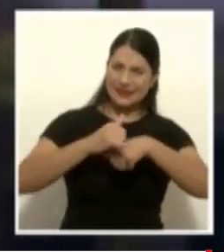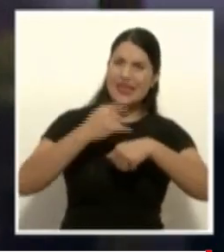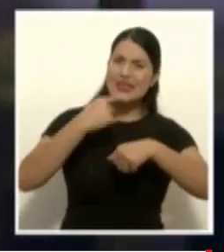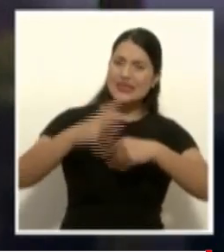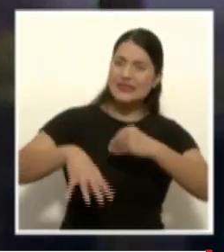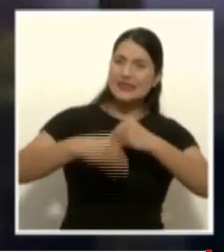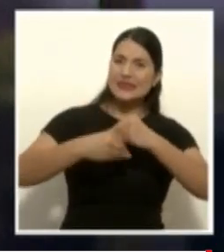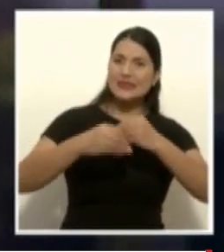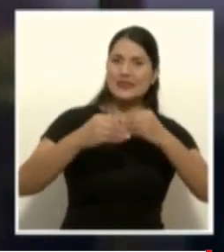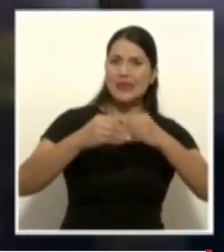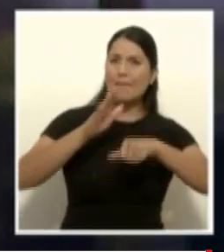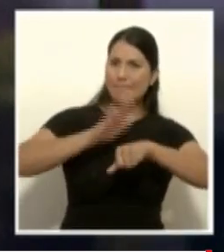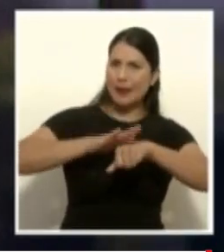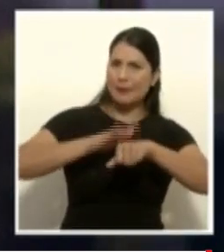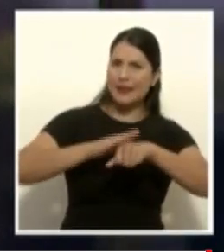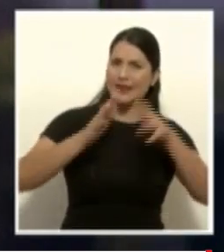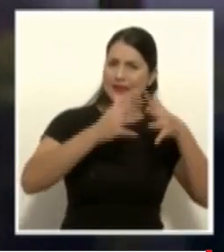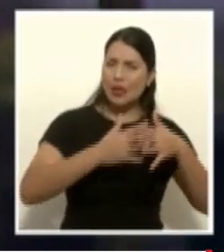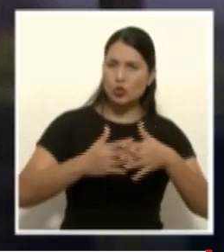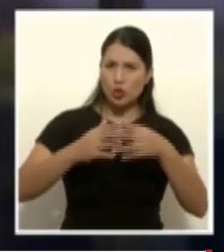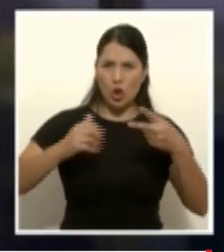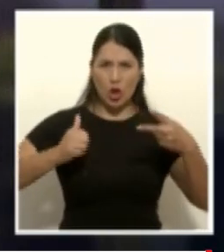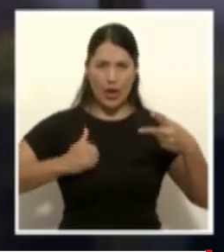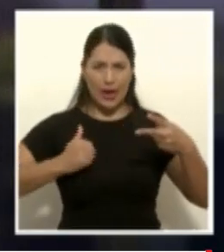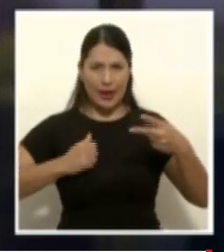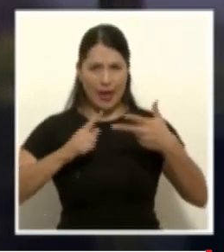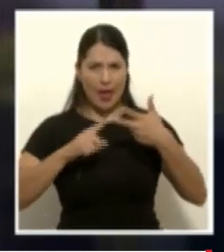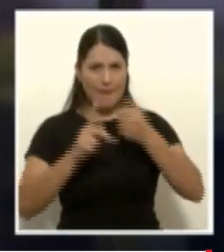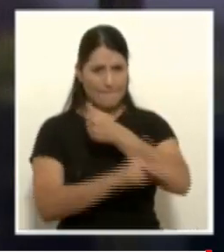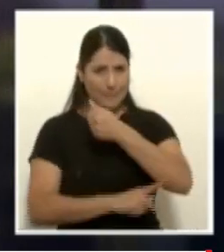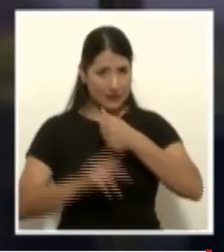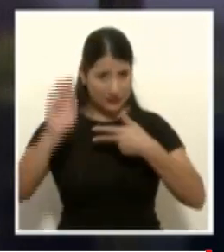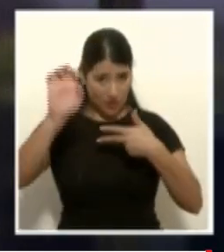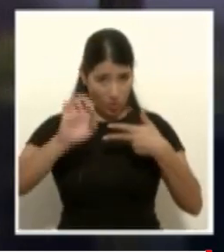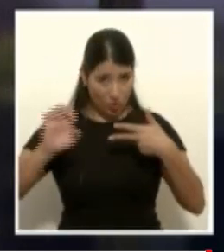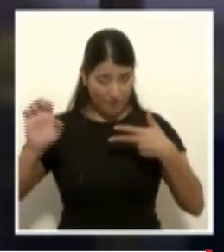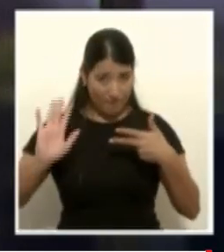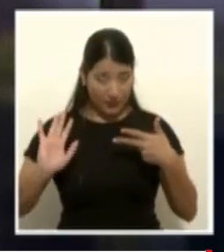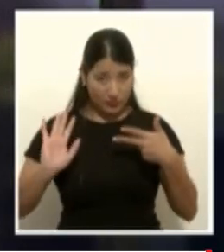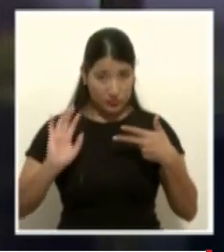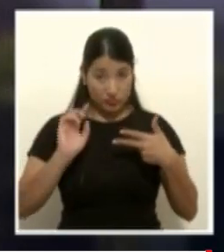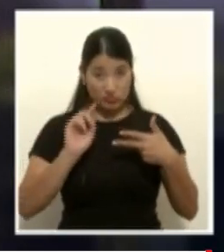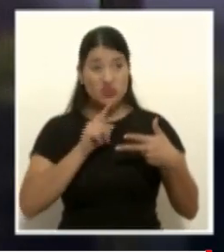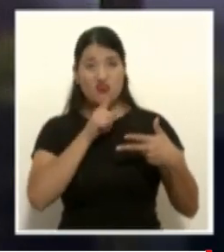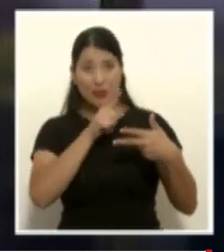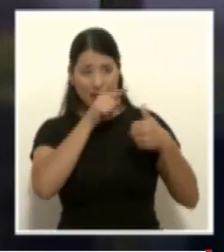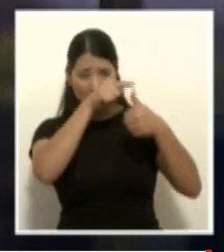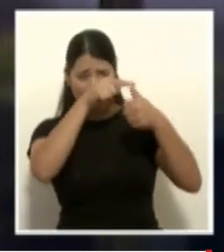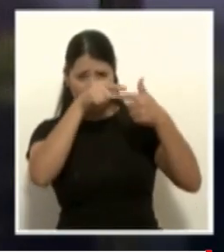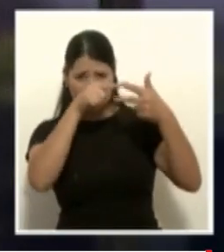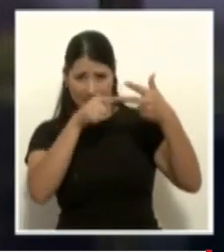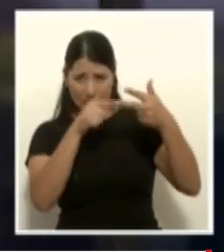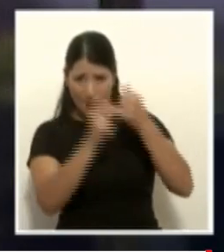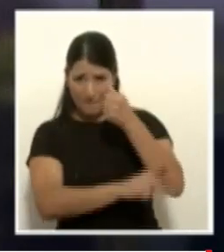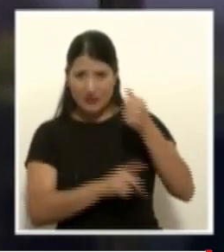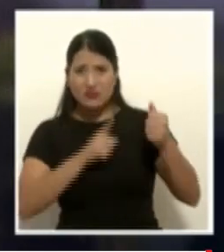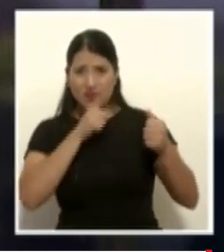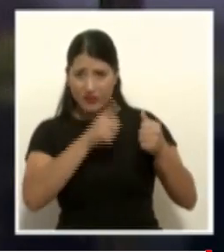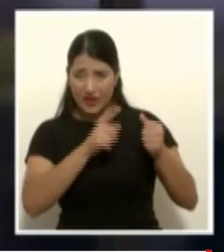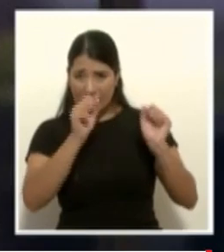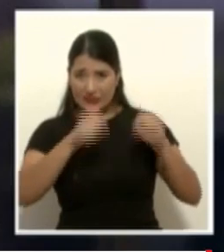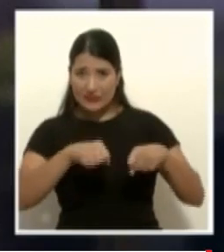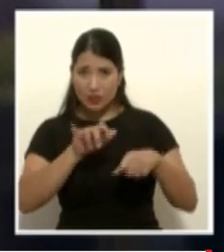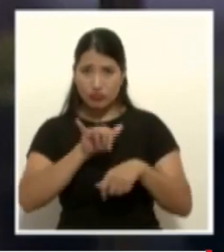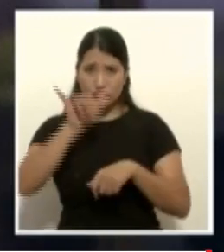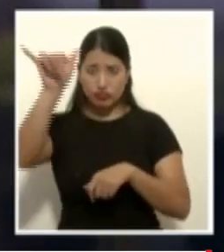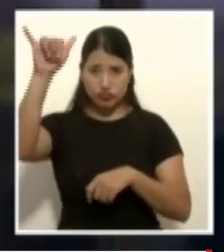Canadá y países europeos. Entonces queríamos saber si usted podría confirmar si esa lista es cierta, si incluiría a esos países. o